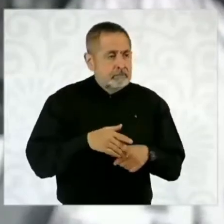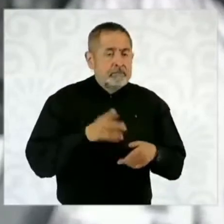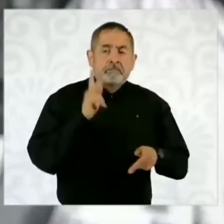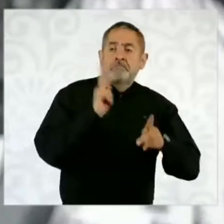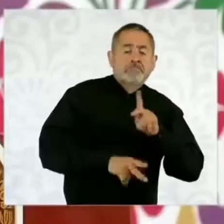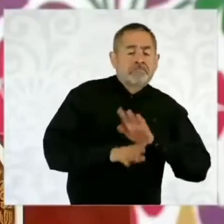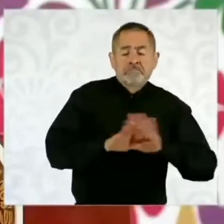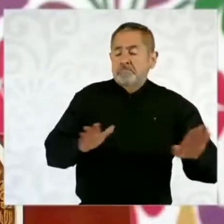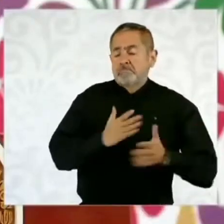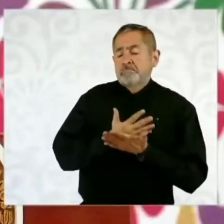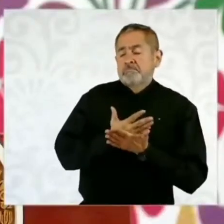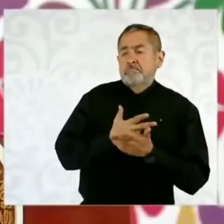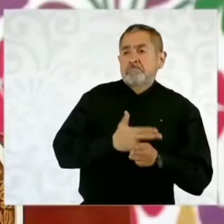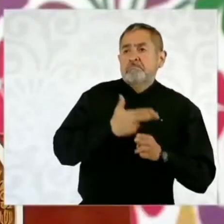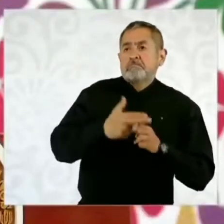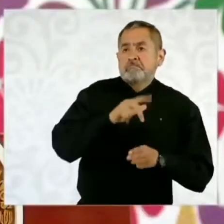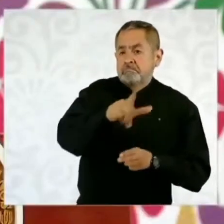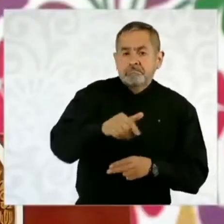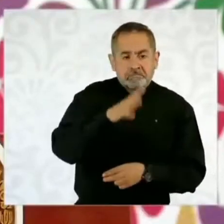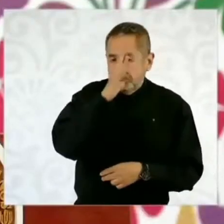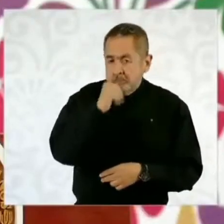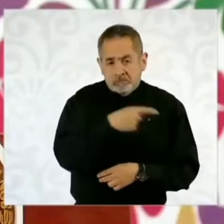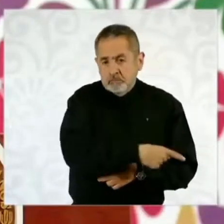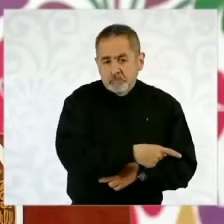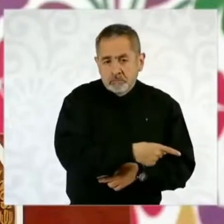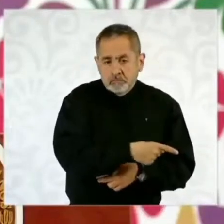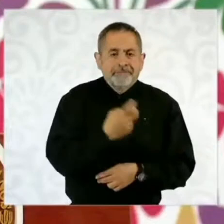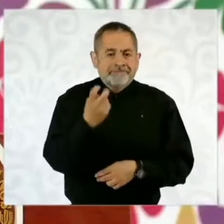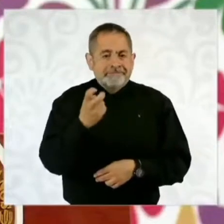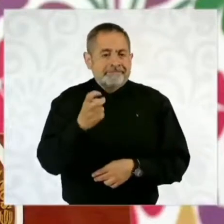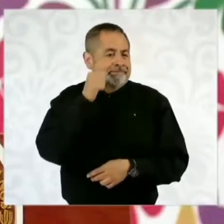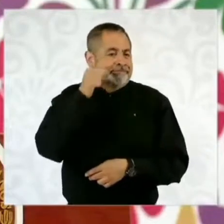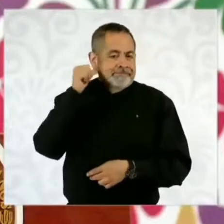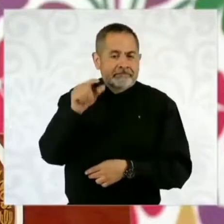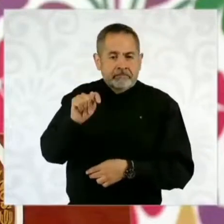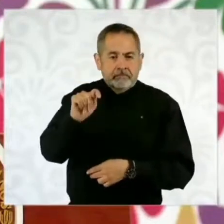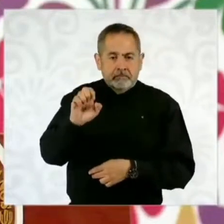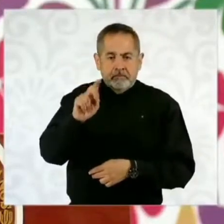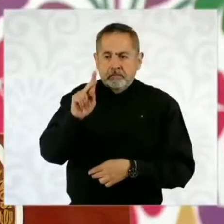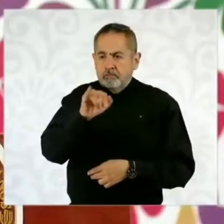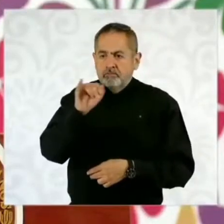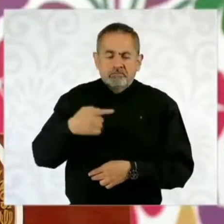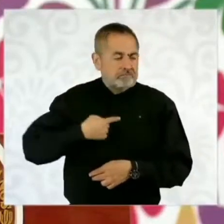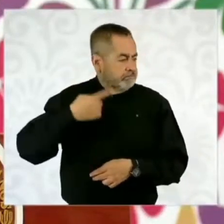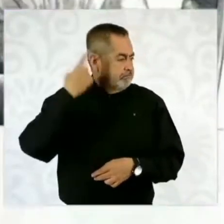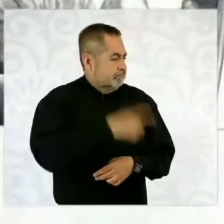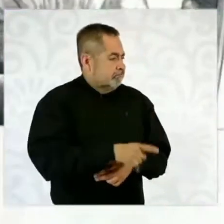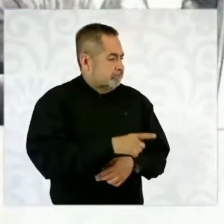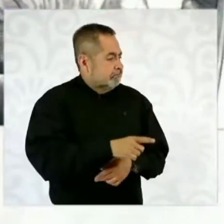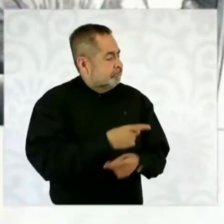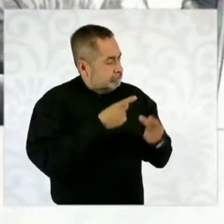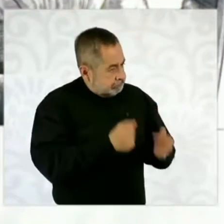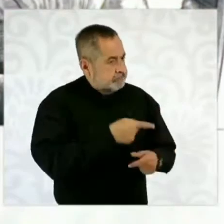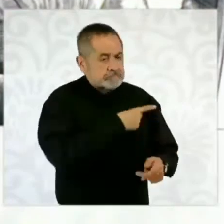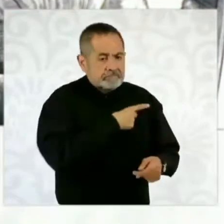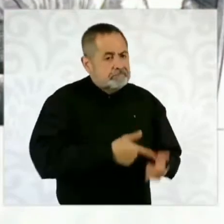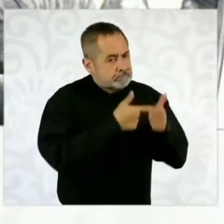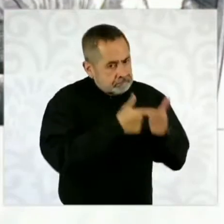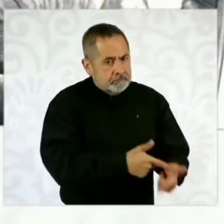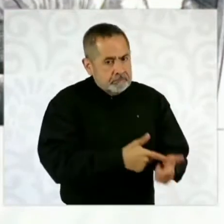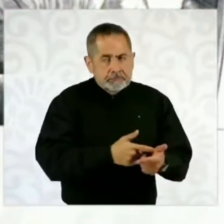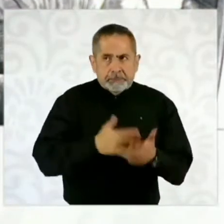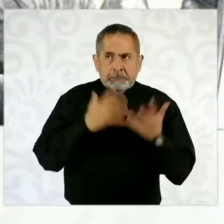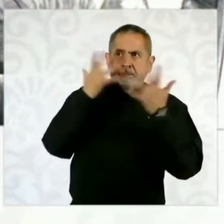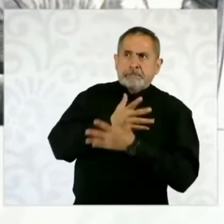proceso. Entonces, eso es lo que ocurrió ayer y qué bueno que el Tribunal Electoral lo hizo porque lo que